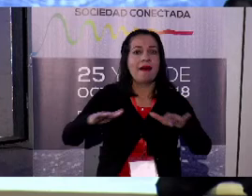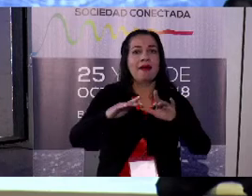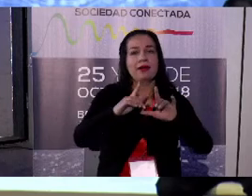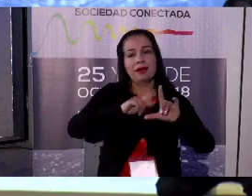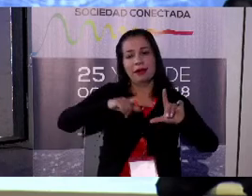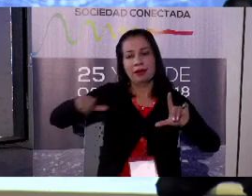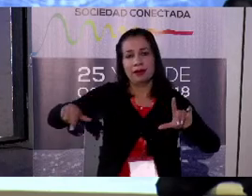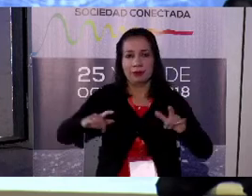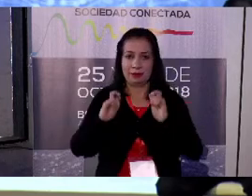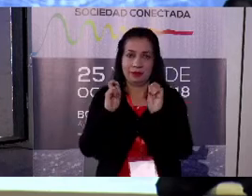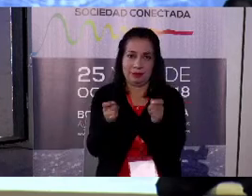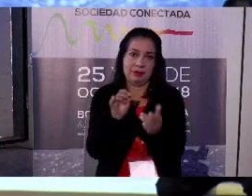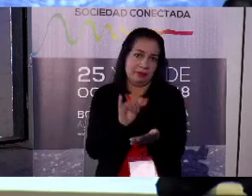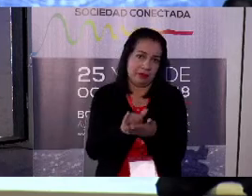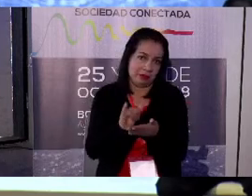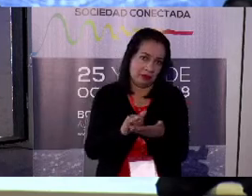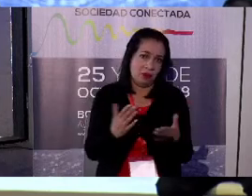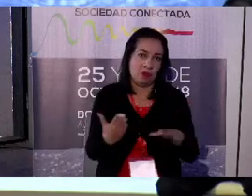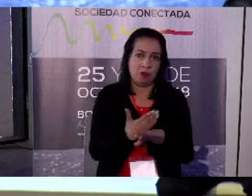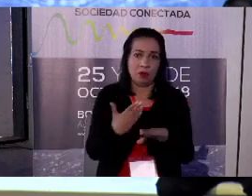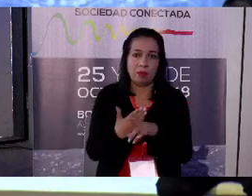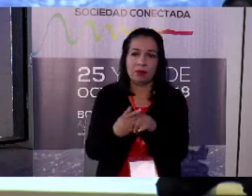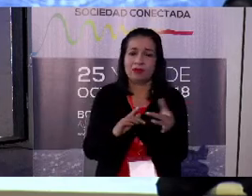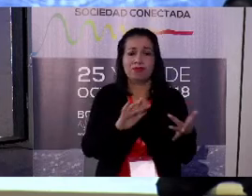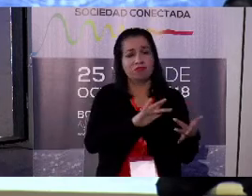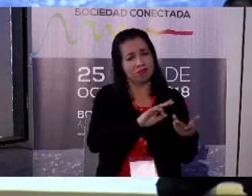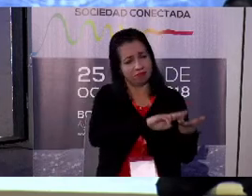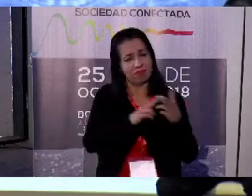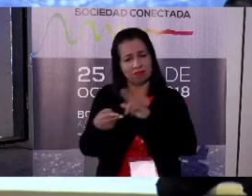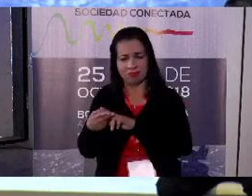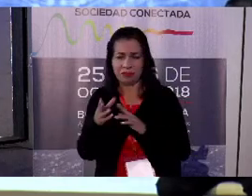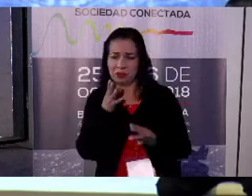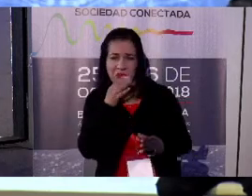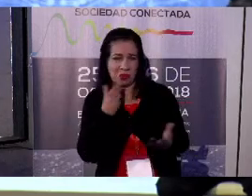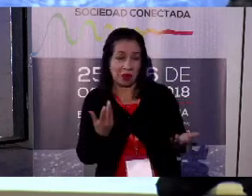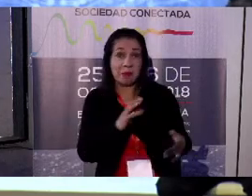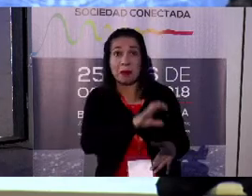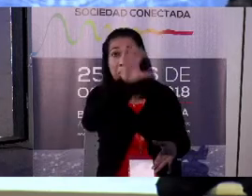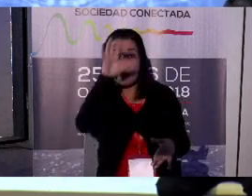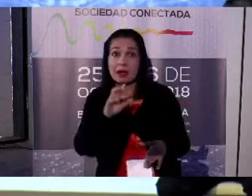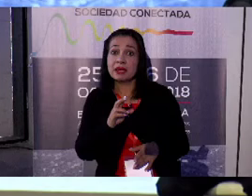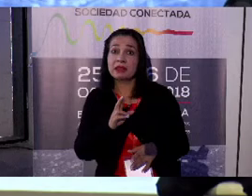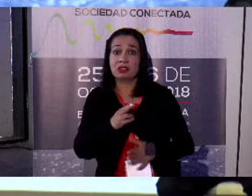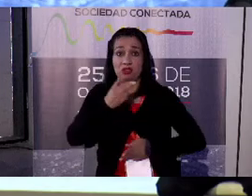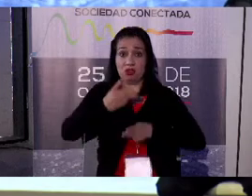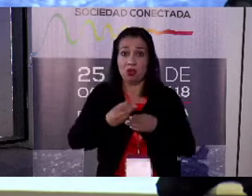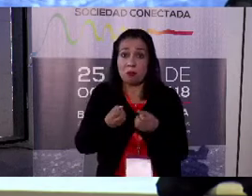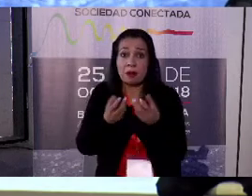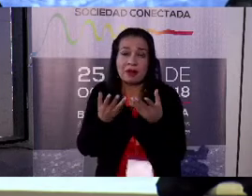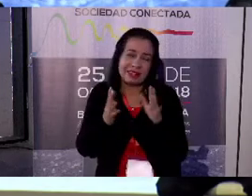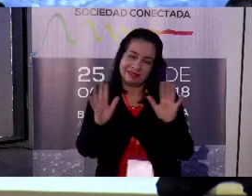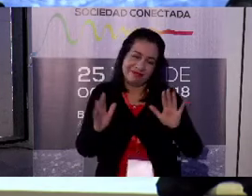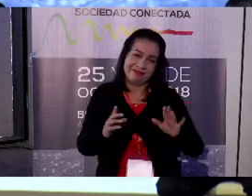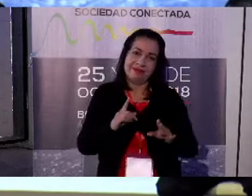y no pongo los nombres de los países ahí para no conseguir enemigos Así que no es la corrupción